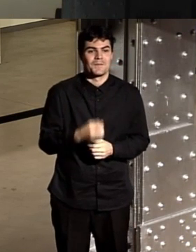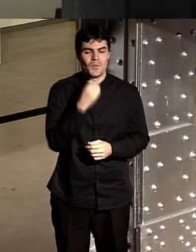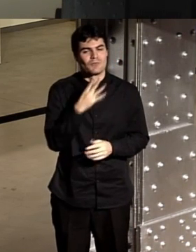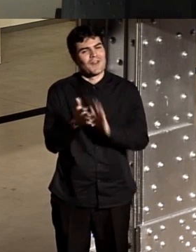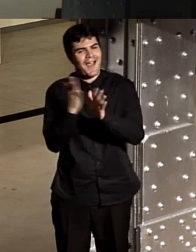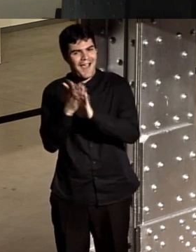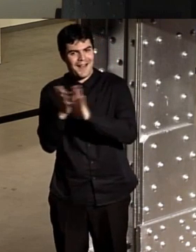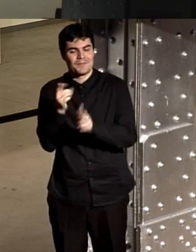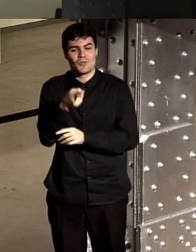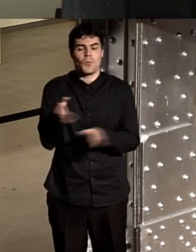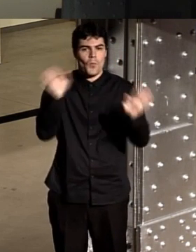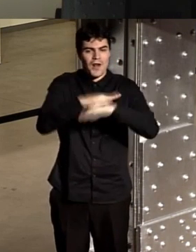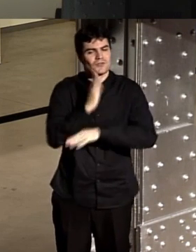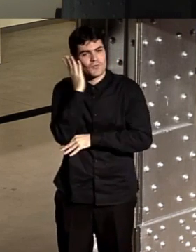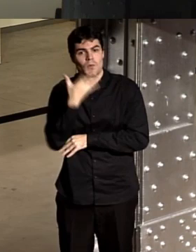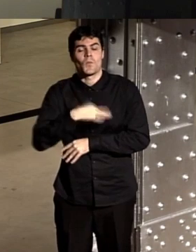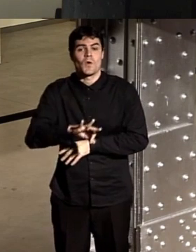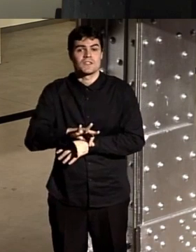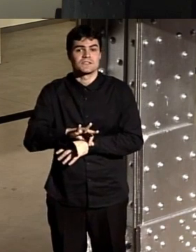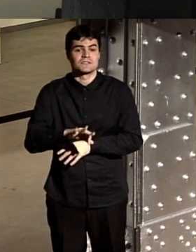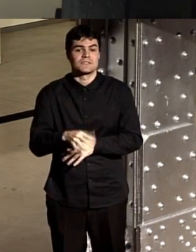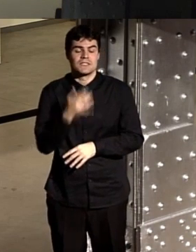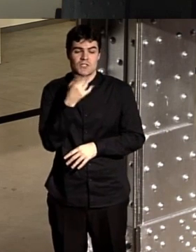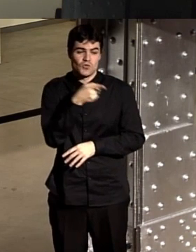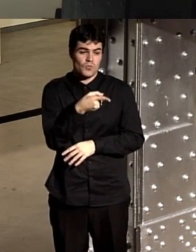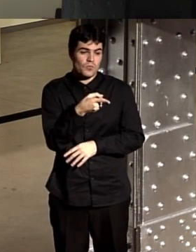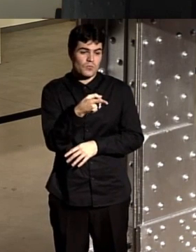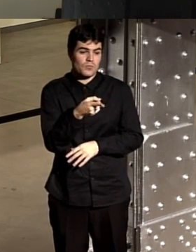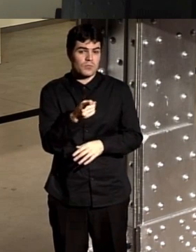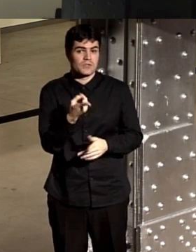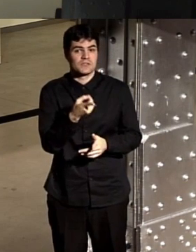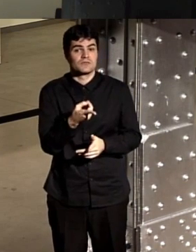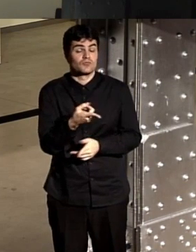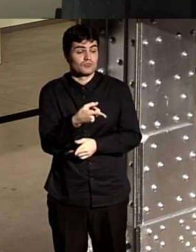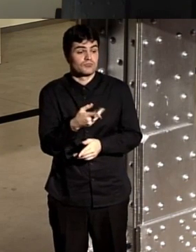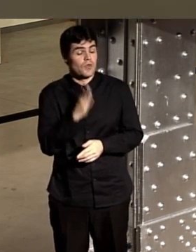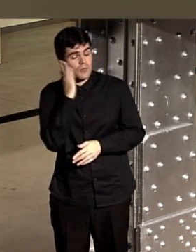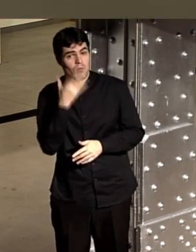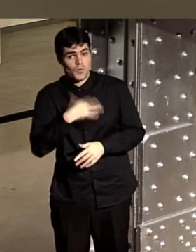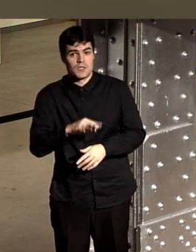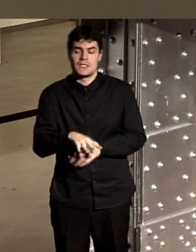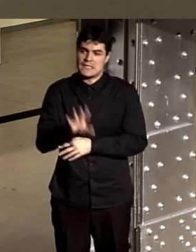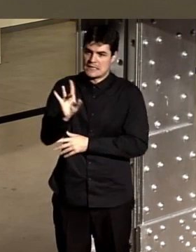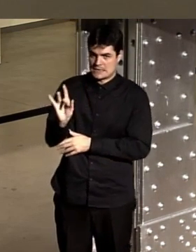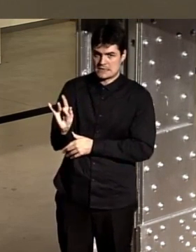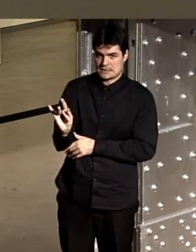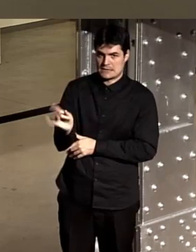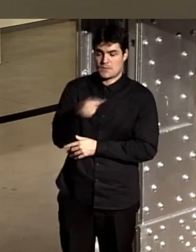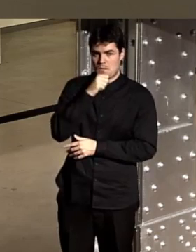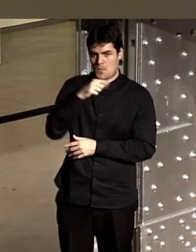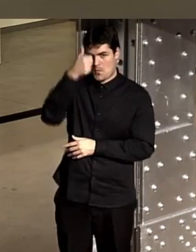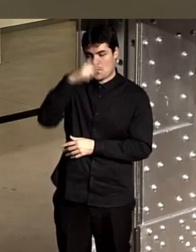¿Puedes dormir por la noche? ¿Qué? Que si puedes dormir, can you sleep? Sí, fácilmente. Mi abuelo me dice que